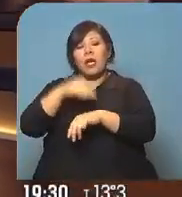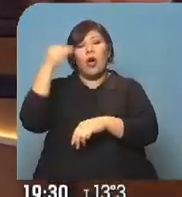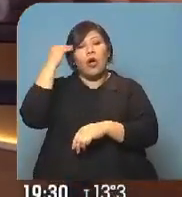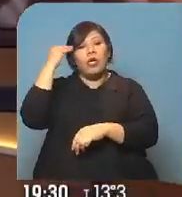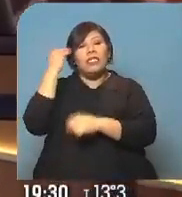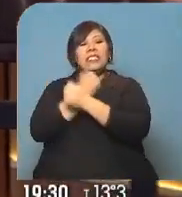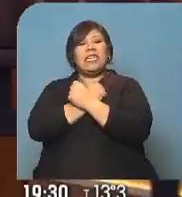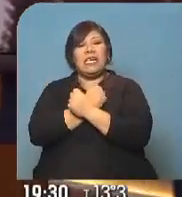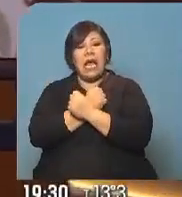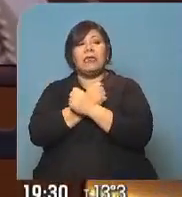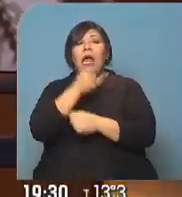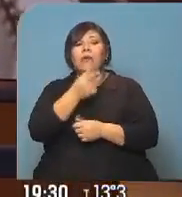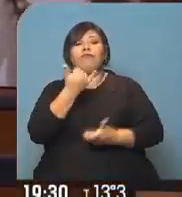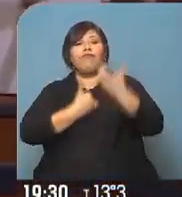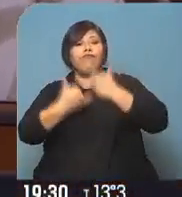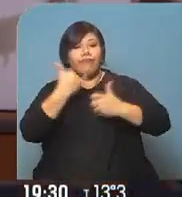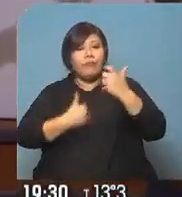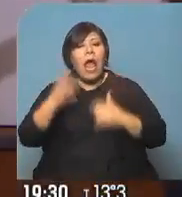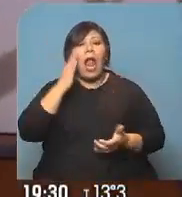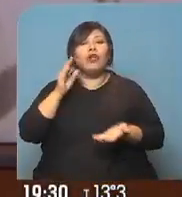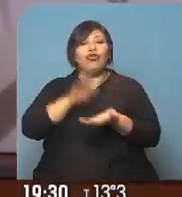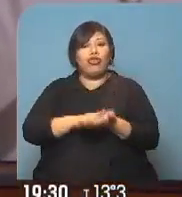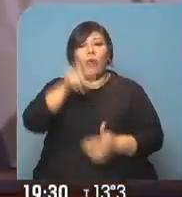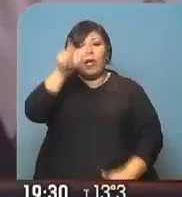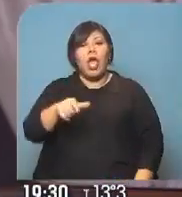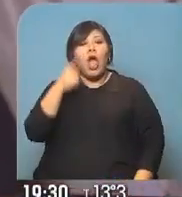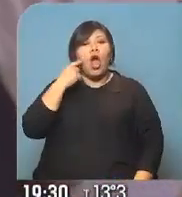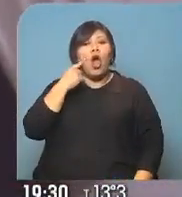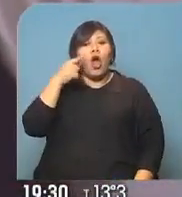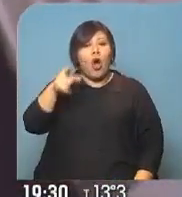conocer un poco más sobre lo que está ocurriendo y lo que puede venir en esta causa que tanto hay que hablar en esta jornada.